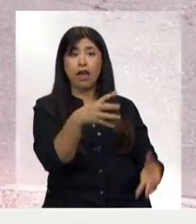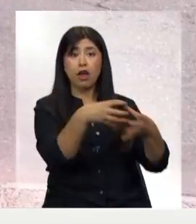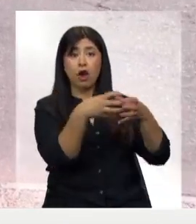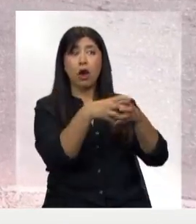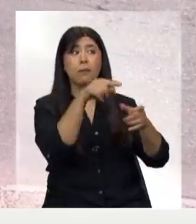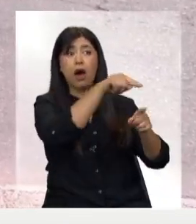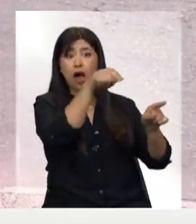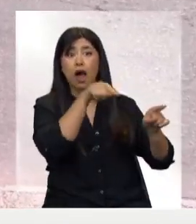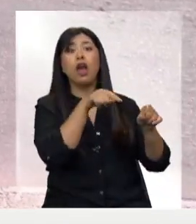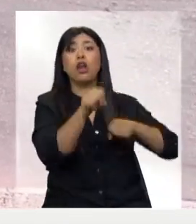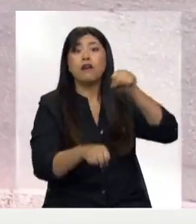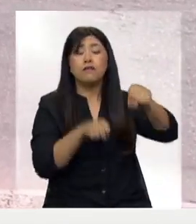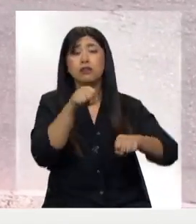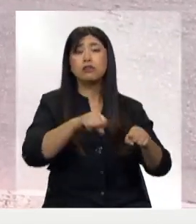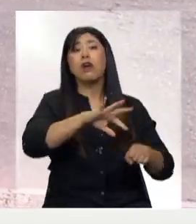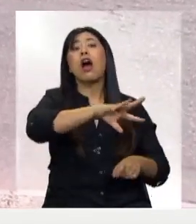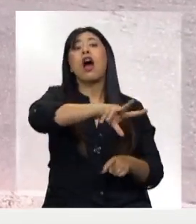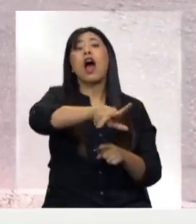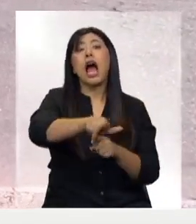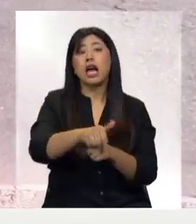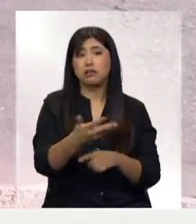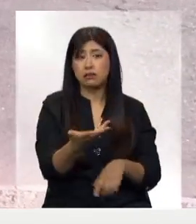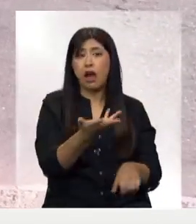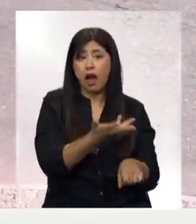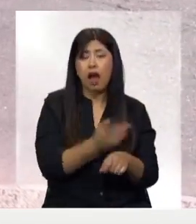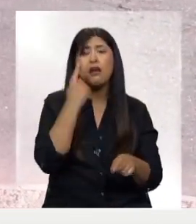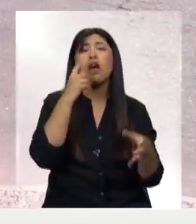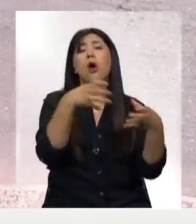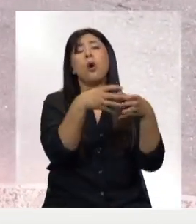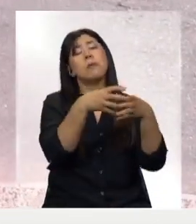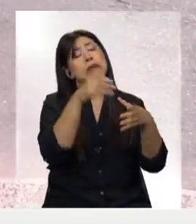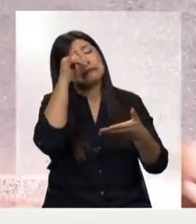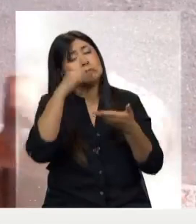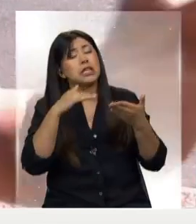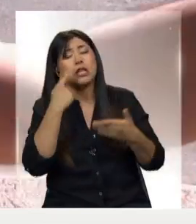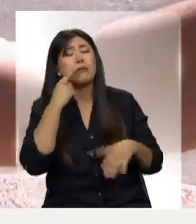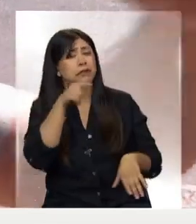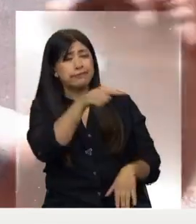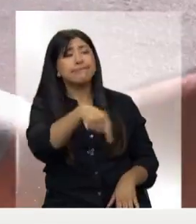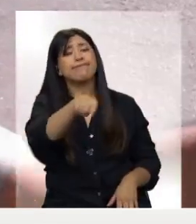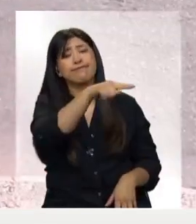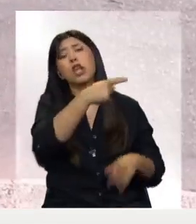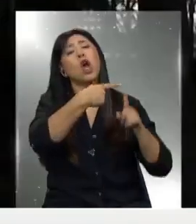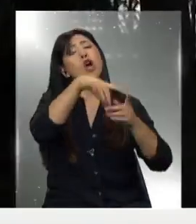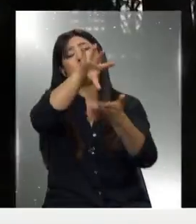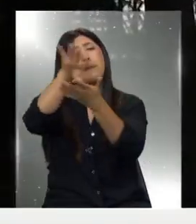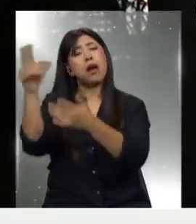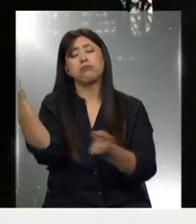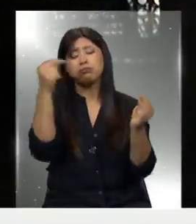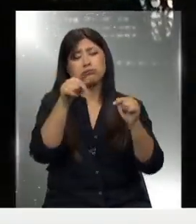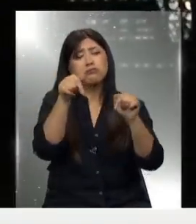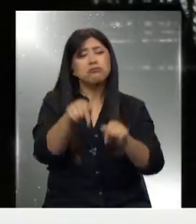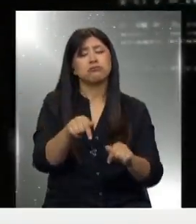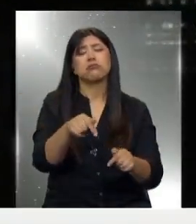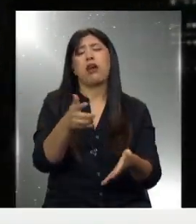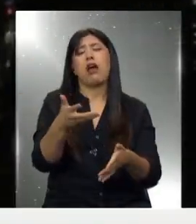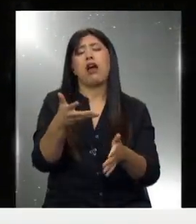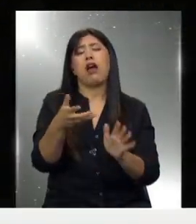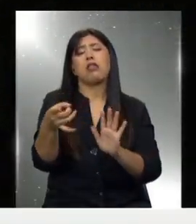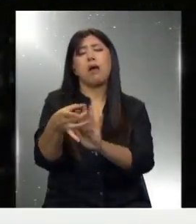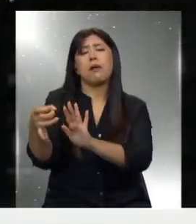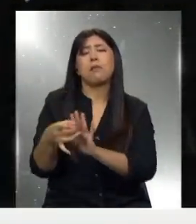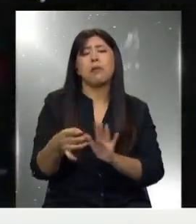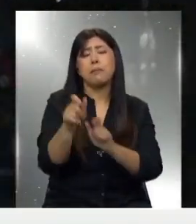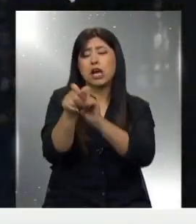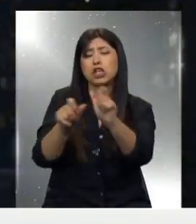disculpe la situación, pero son extranjeros que andan así como un grupo y andan asaltando a las personas. Un grupo que abordó a la víctima que